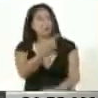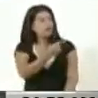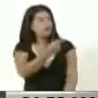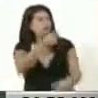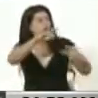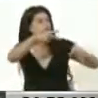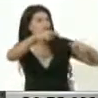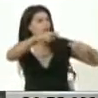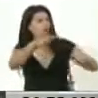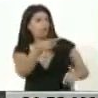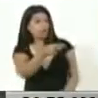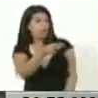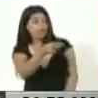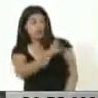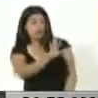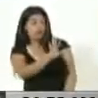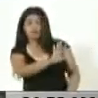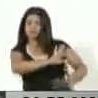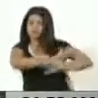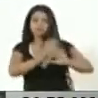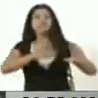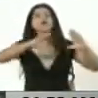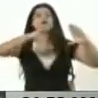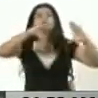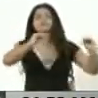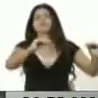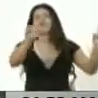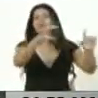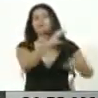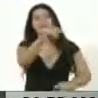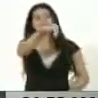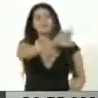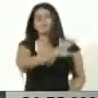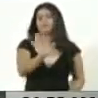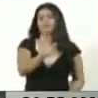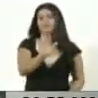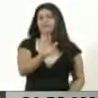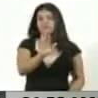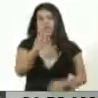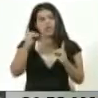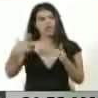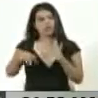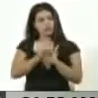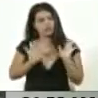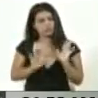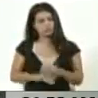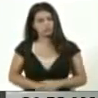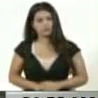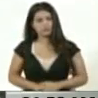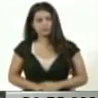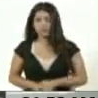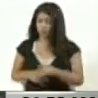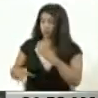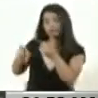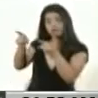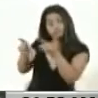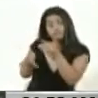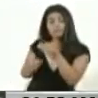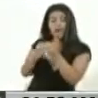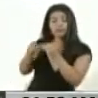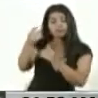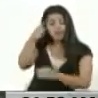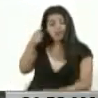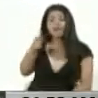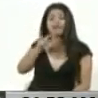es una operación de guerra. Pero además de eso hay una ley. Es decir, Venezuela tiene un marco legal que tiene que